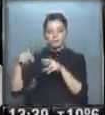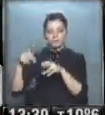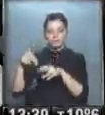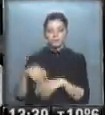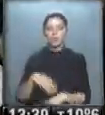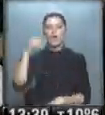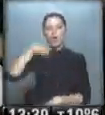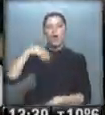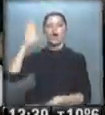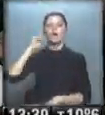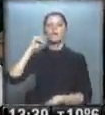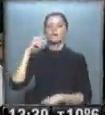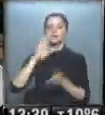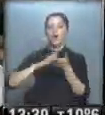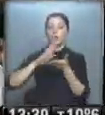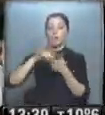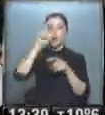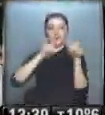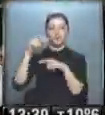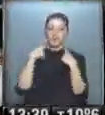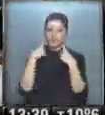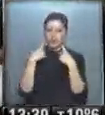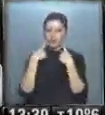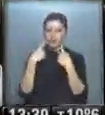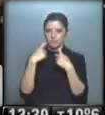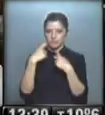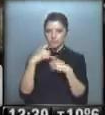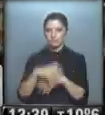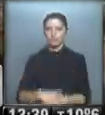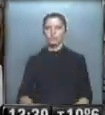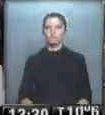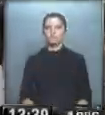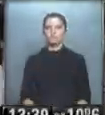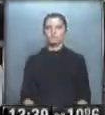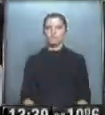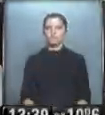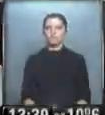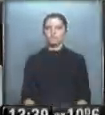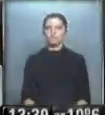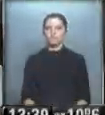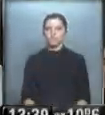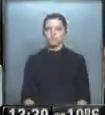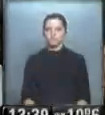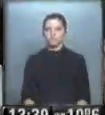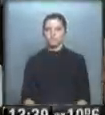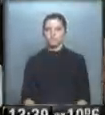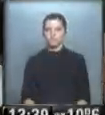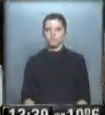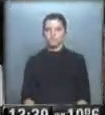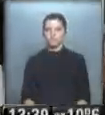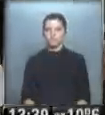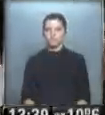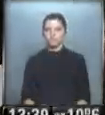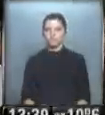oé oé olé cadaa te quiero má yo soy